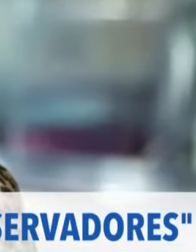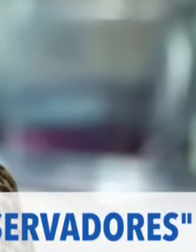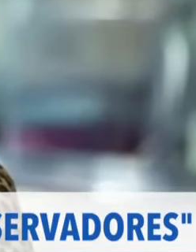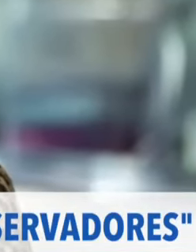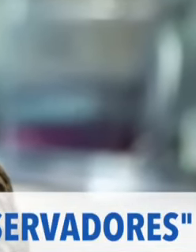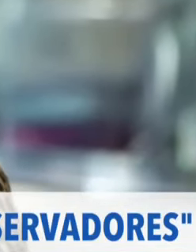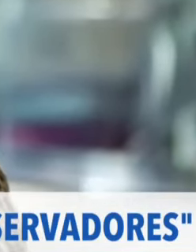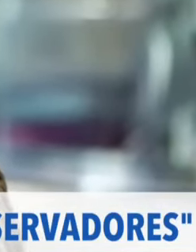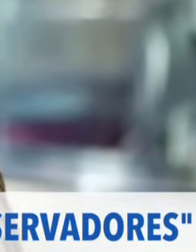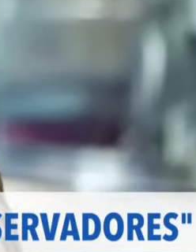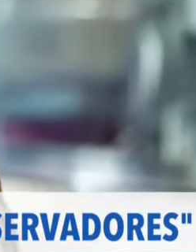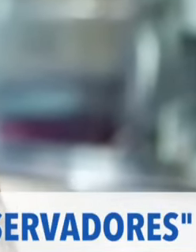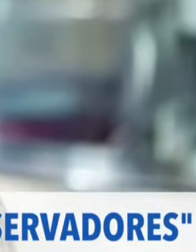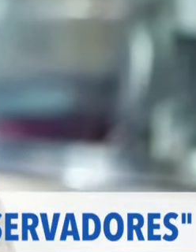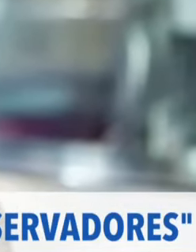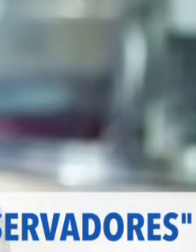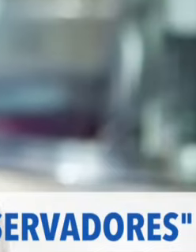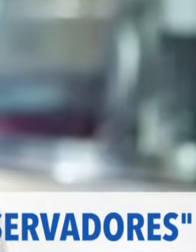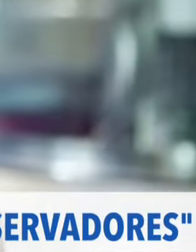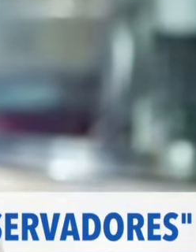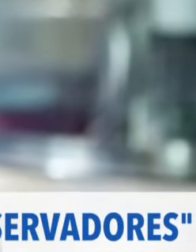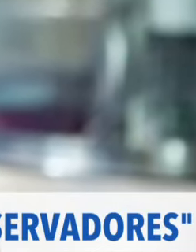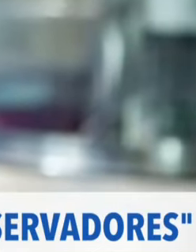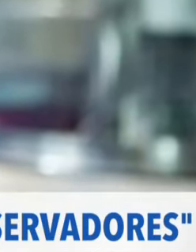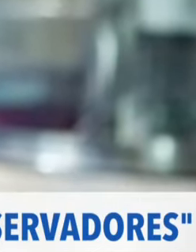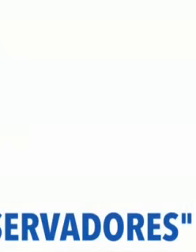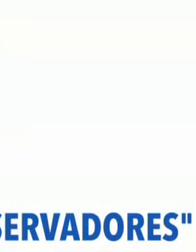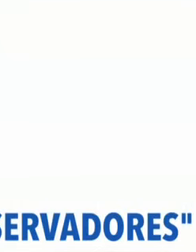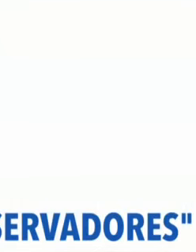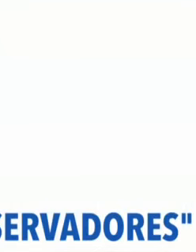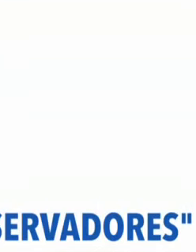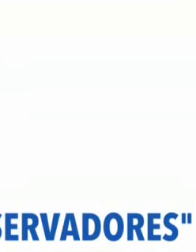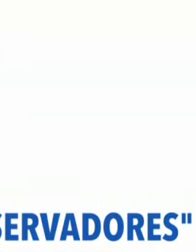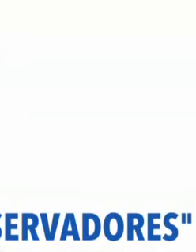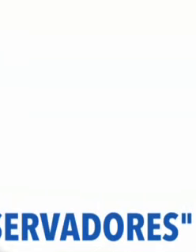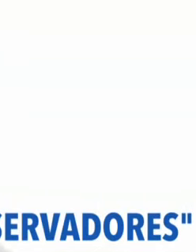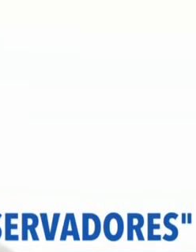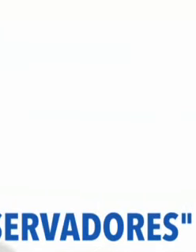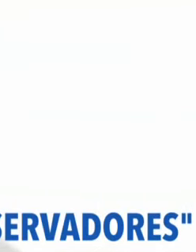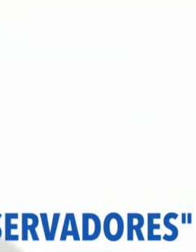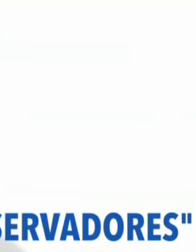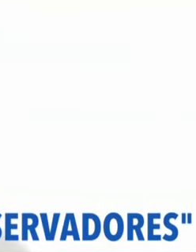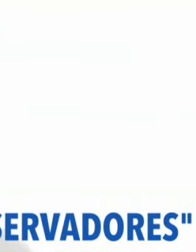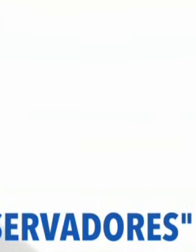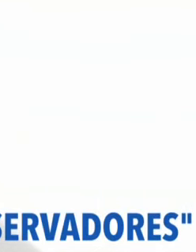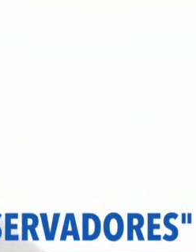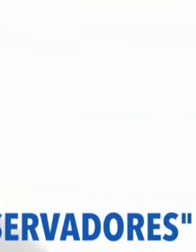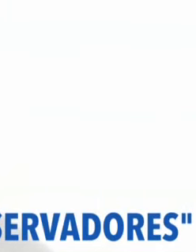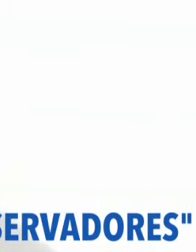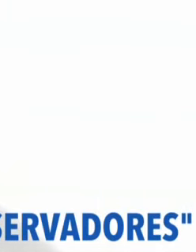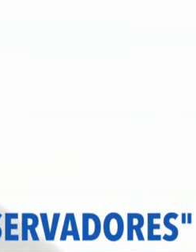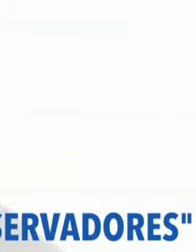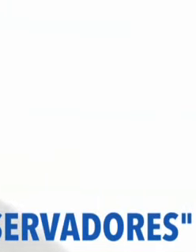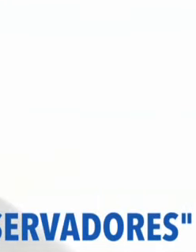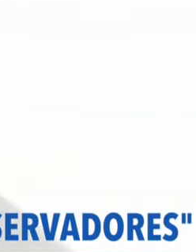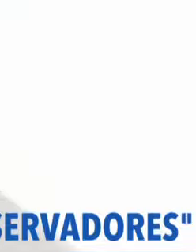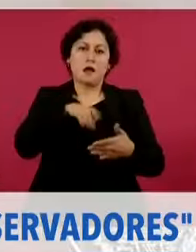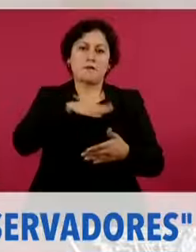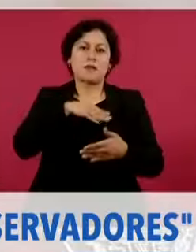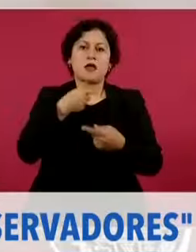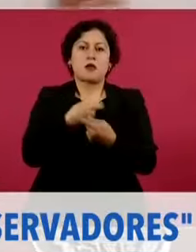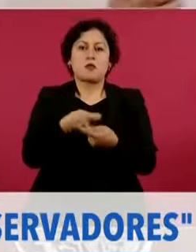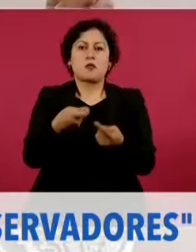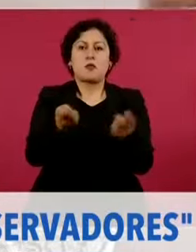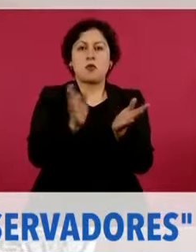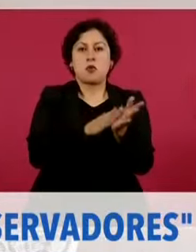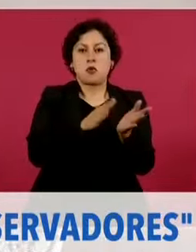pasado 22 de febrero por difundir el número de la corresponsal del New York Times, Natalie Kitroff. Afirmó que en México YouTube está